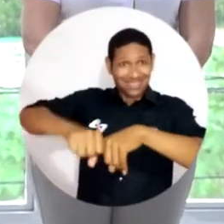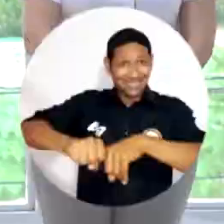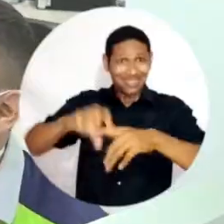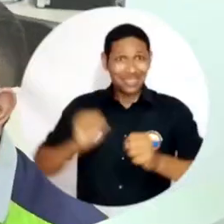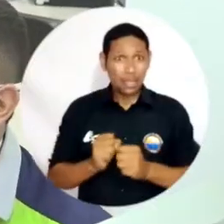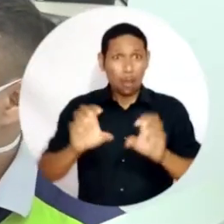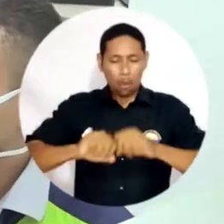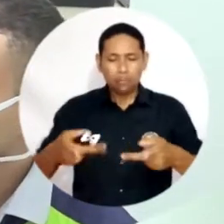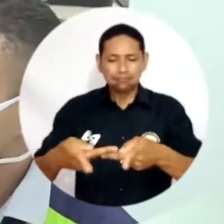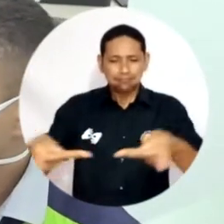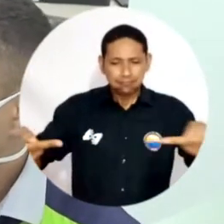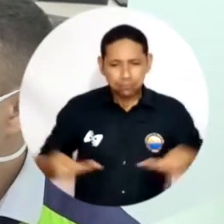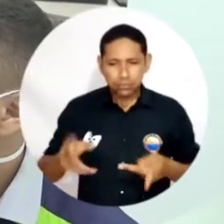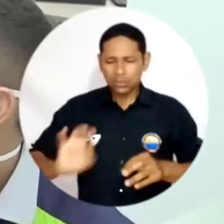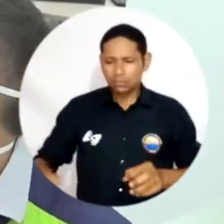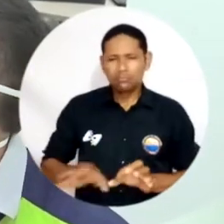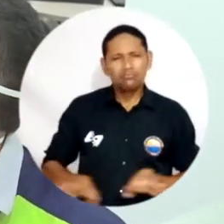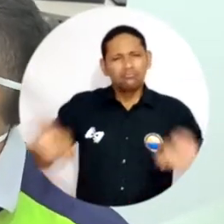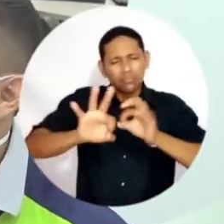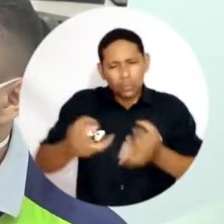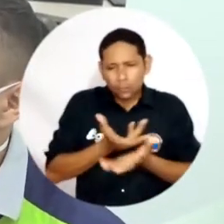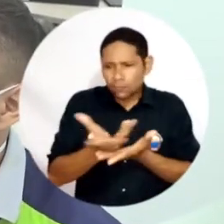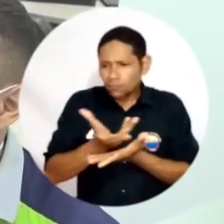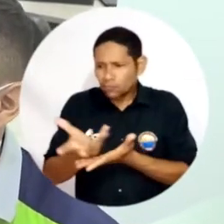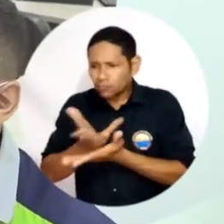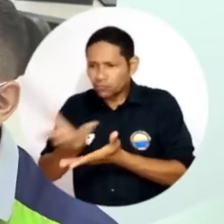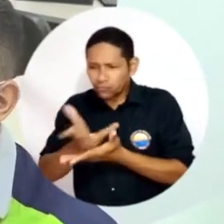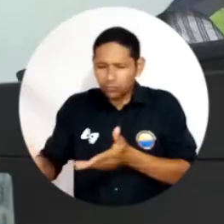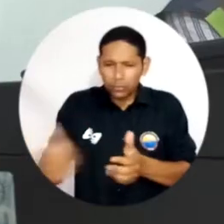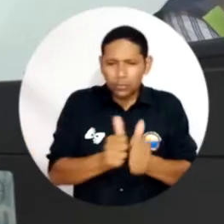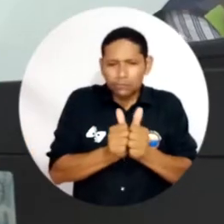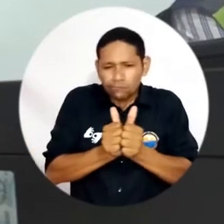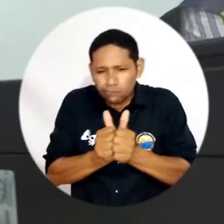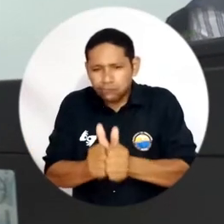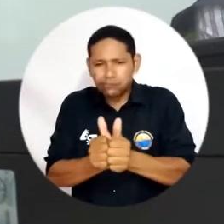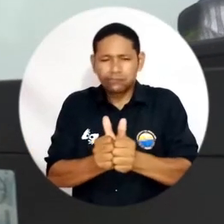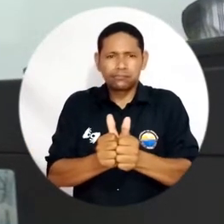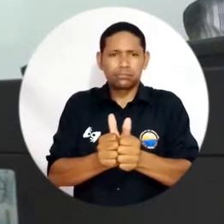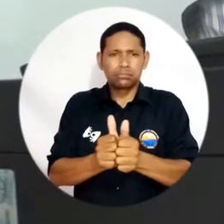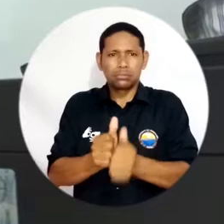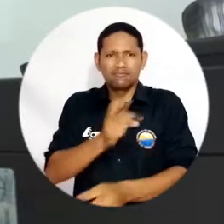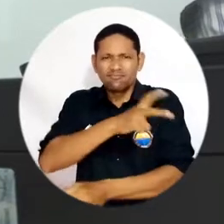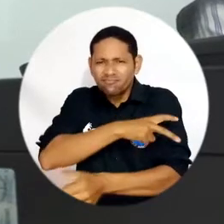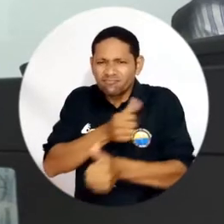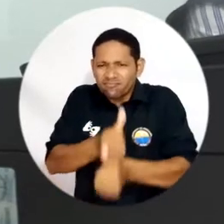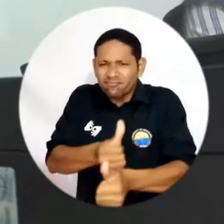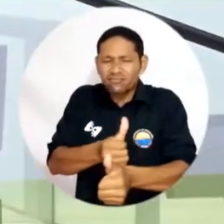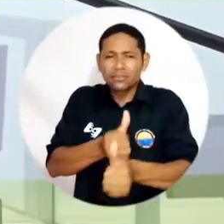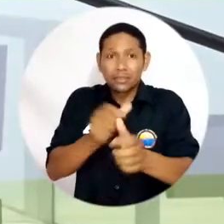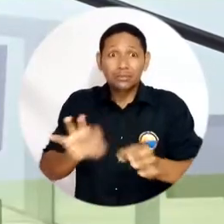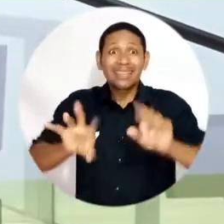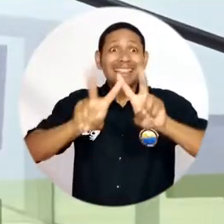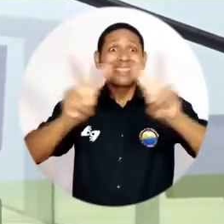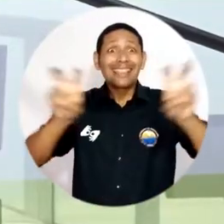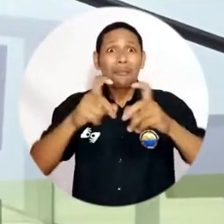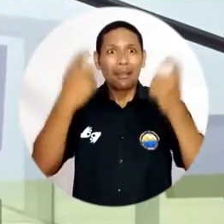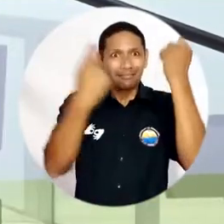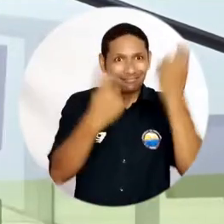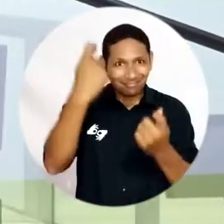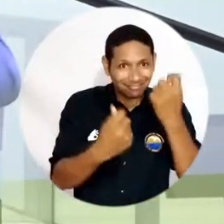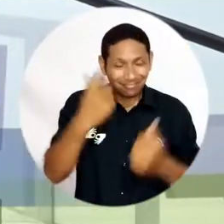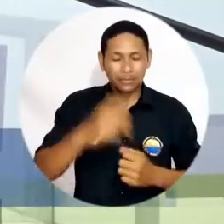promover espacios permanentes y personalizados para las asesorías en temas contables y tributarios. Es un orgullo